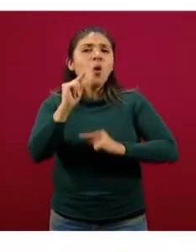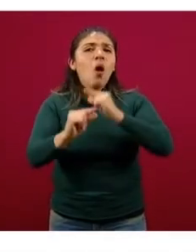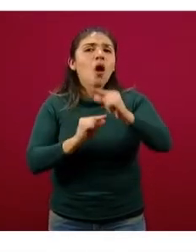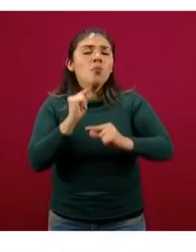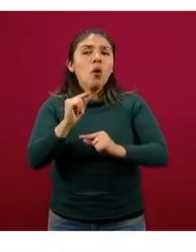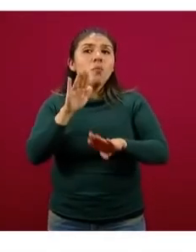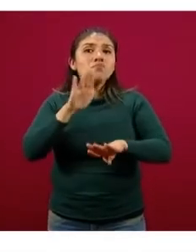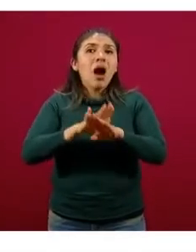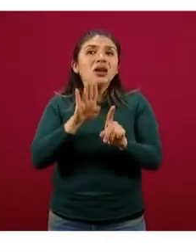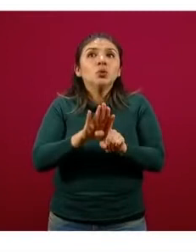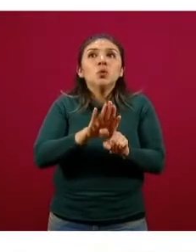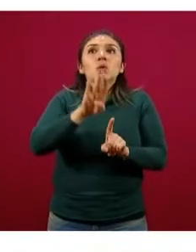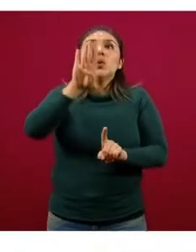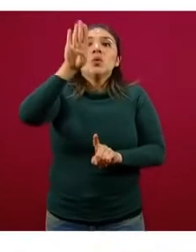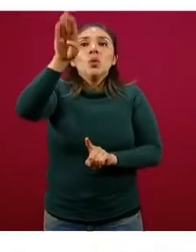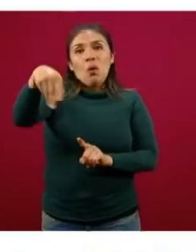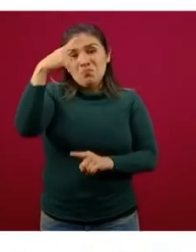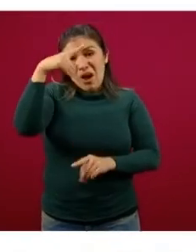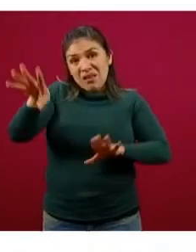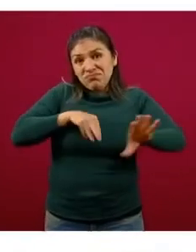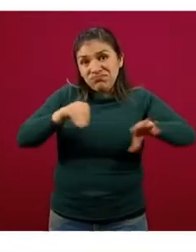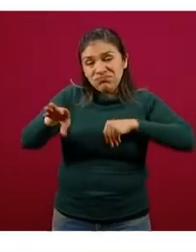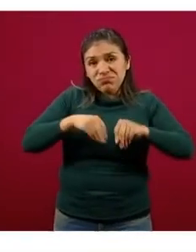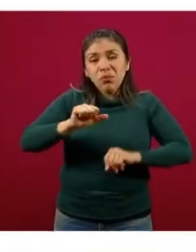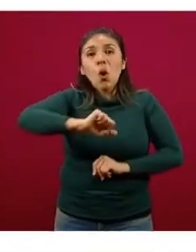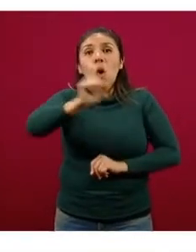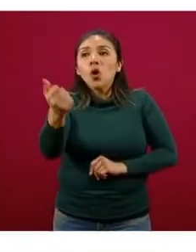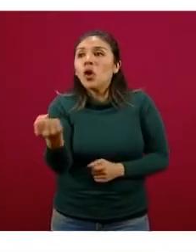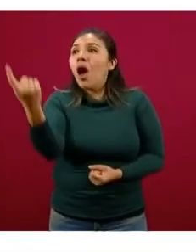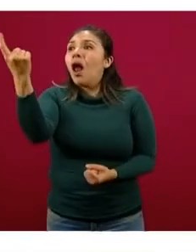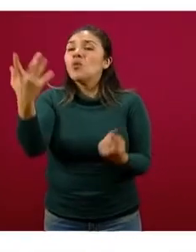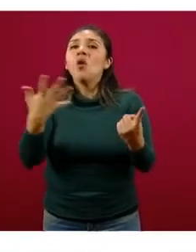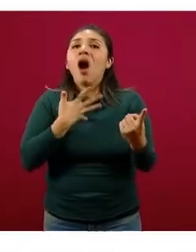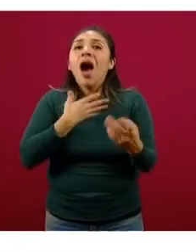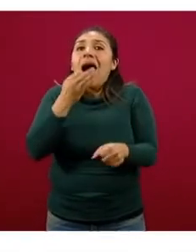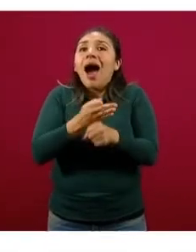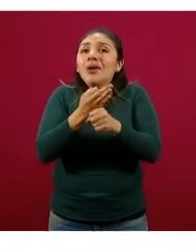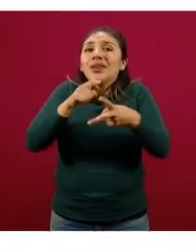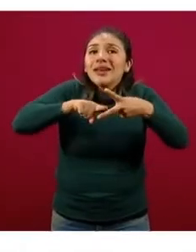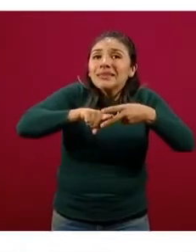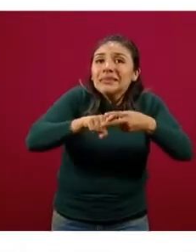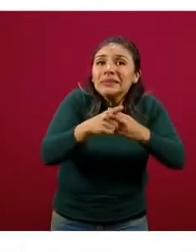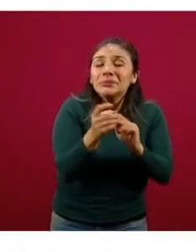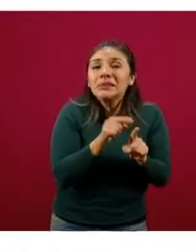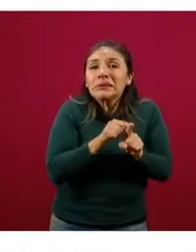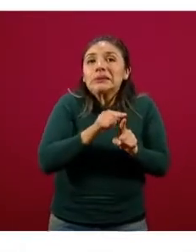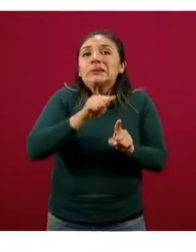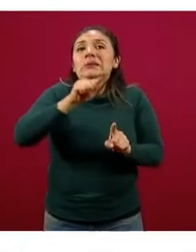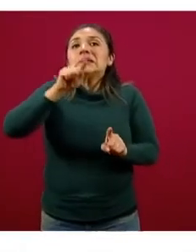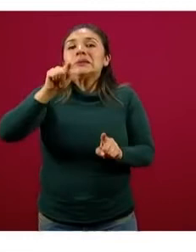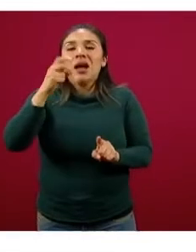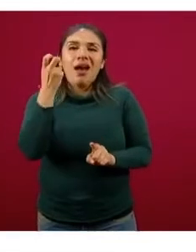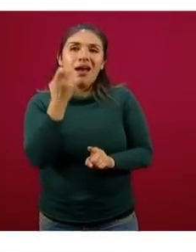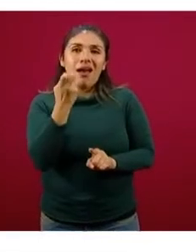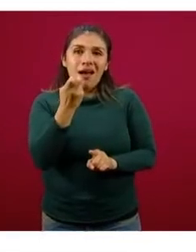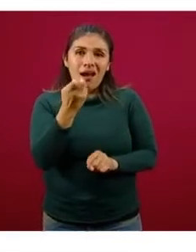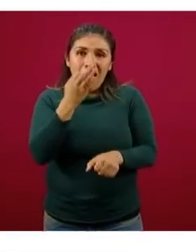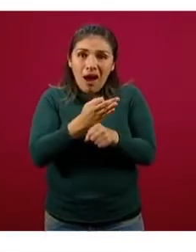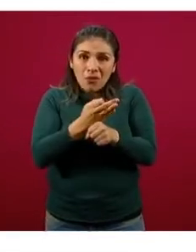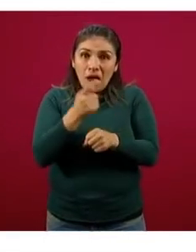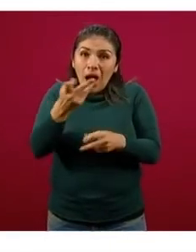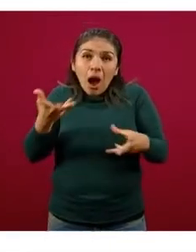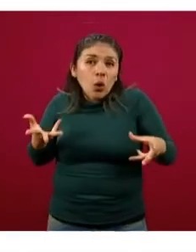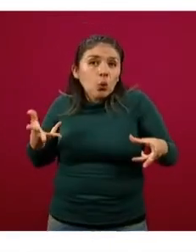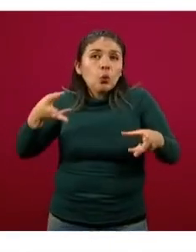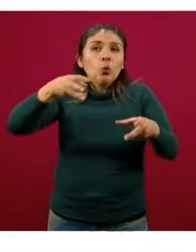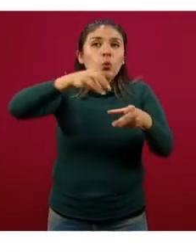en el pico epidémico y en otras precisamente se está iniciando con el ascenso correspondiente, por lo tanto dado que esta es la curva que integra